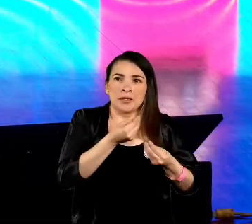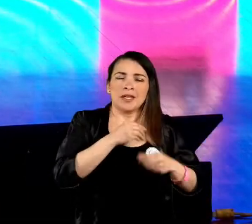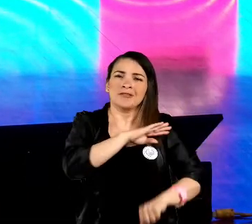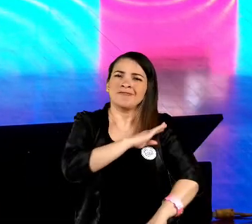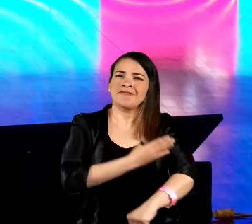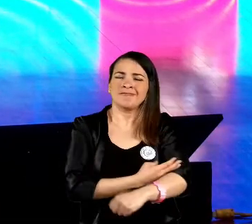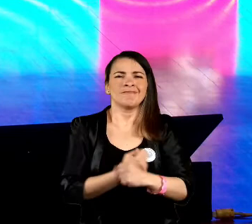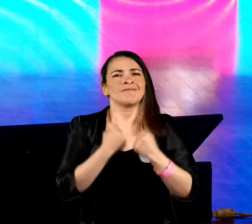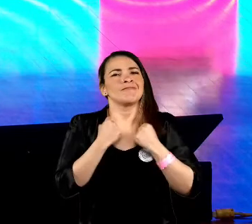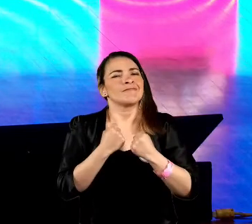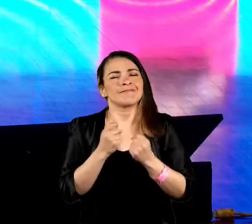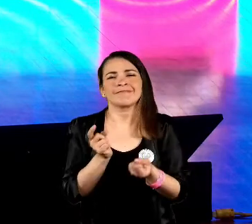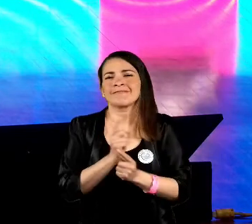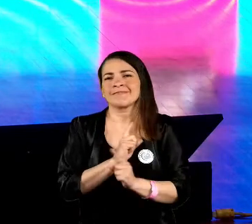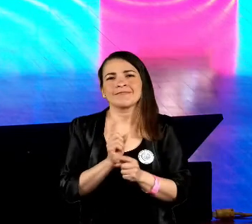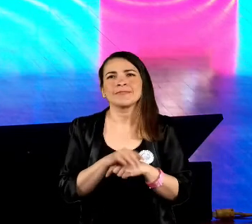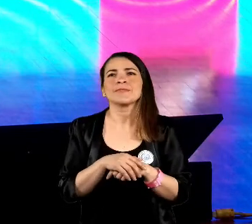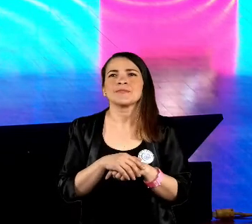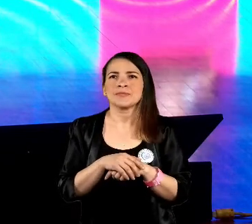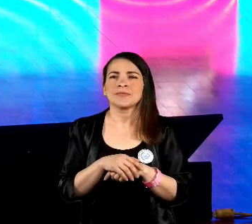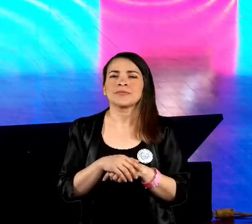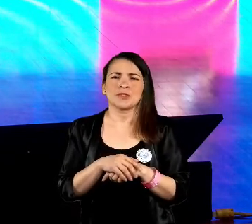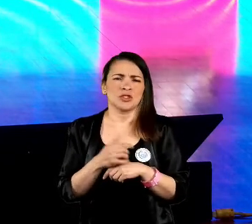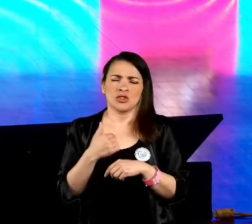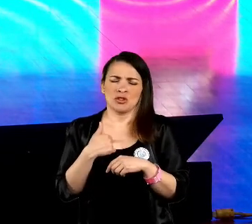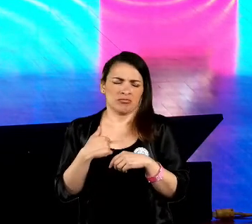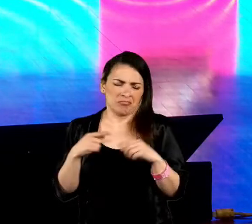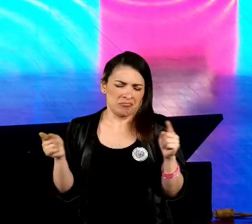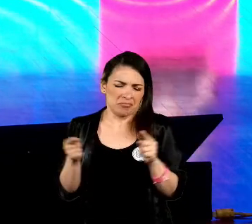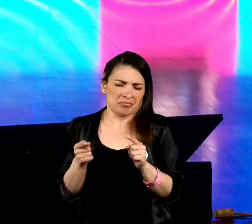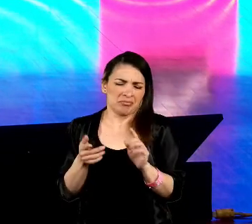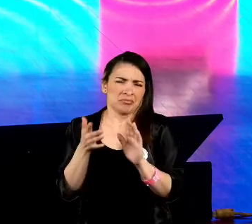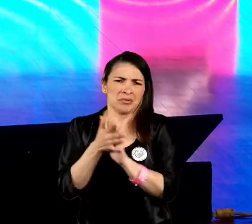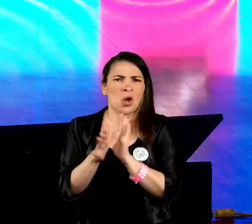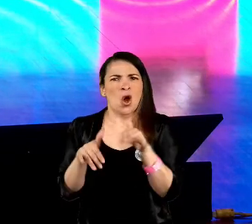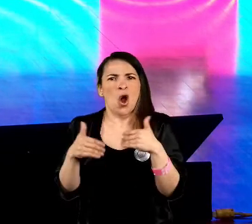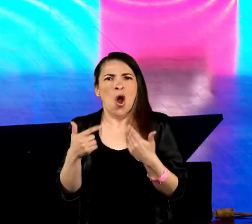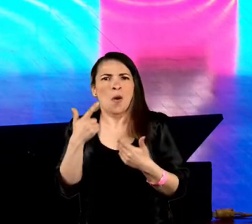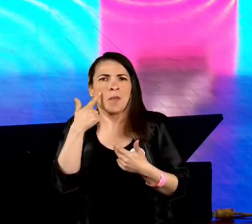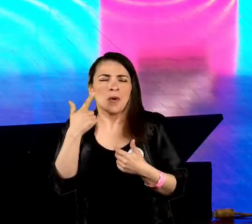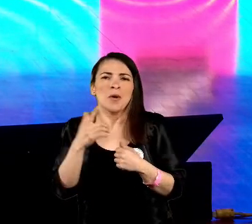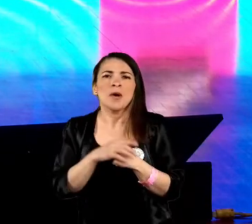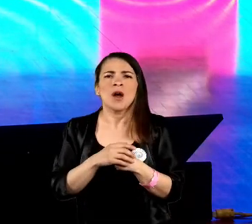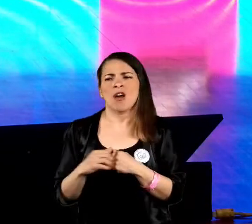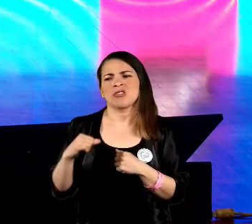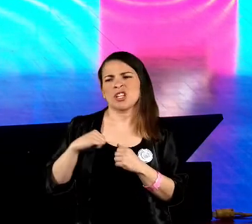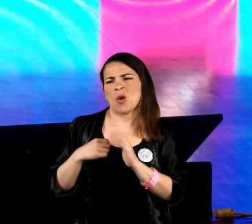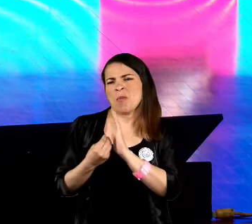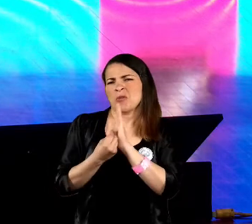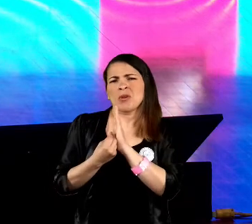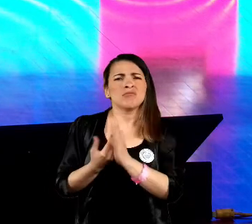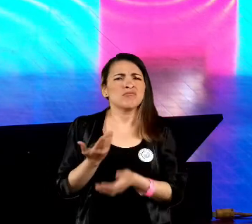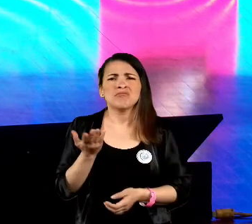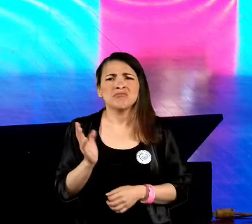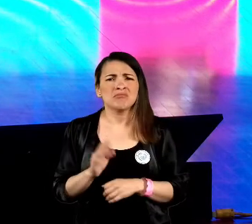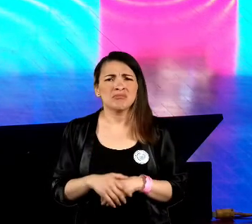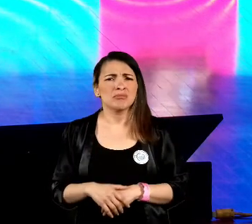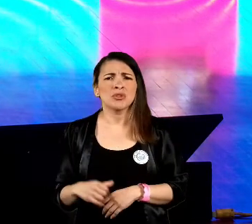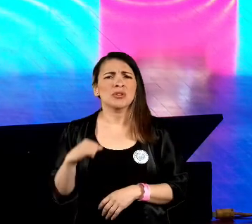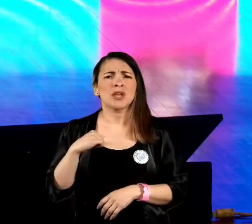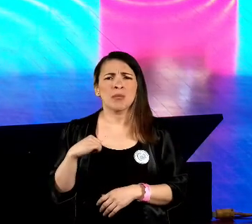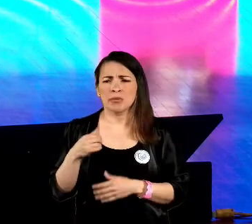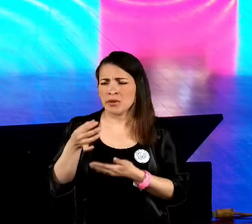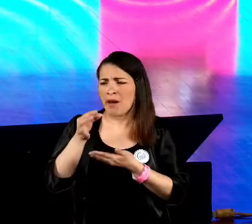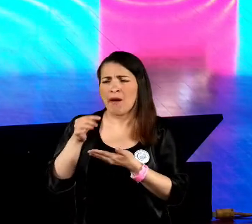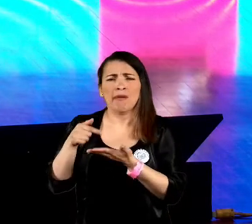Cómo fue y te lo voy a contar humanamente sin tecnicismo de que nos sentamos ahí con un manual y nada no tenemos para comprar un café